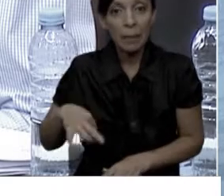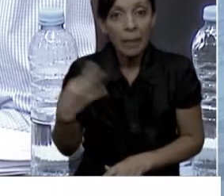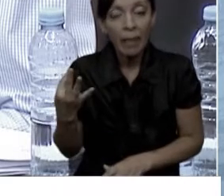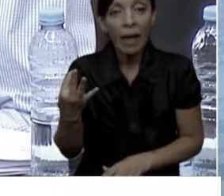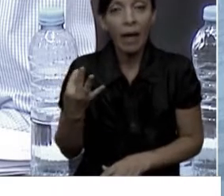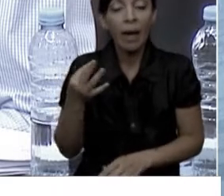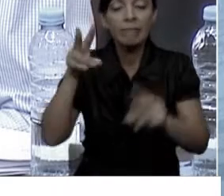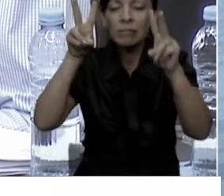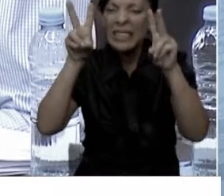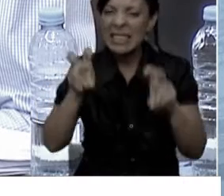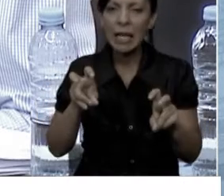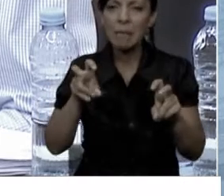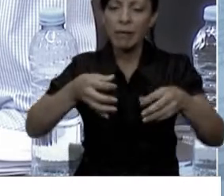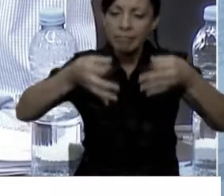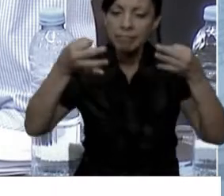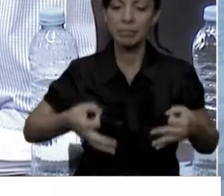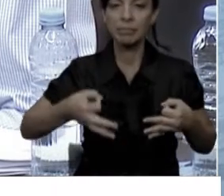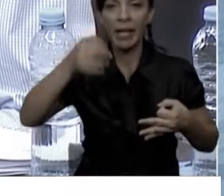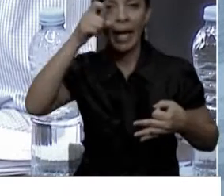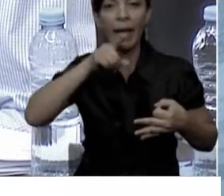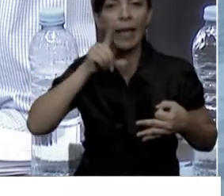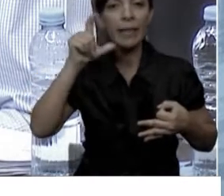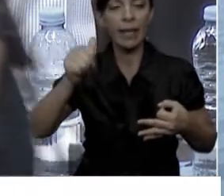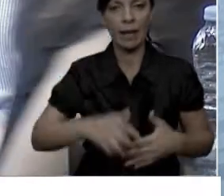un asunto de estricta ética humana,